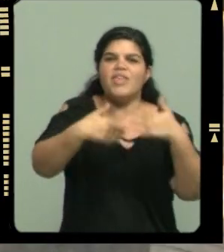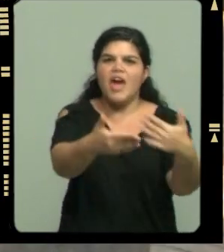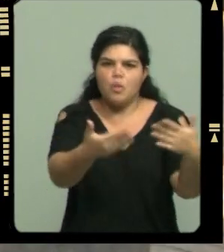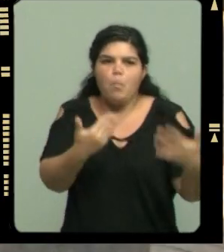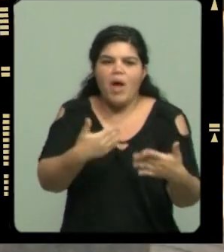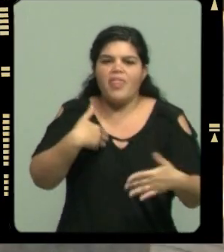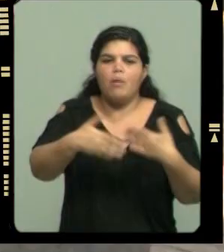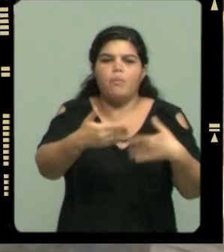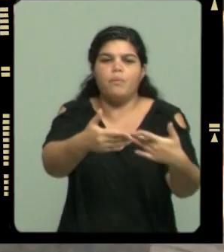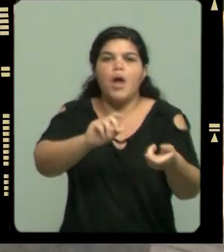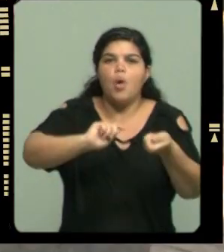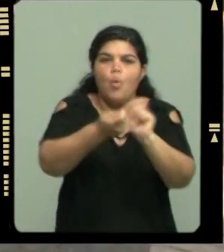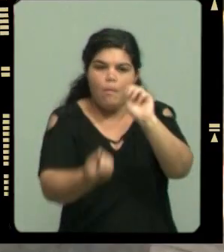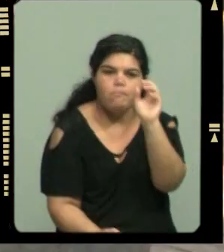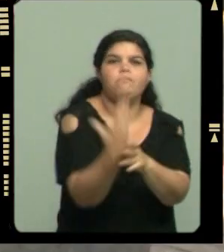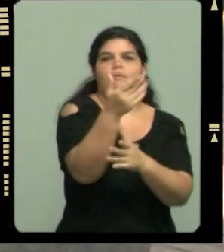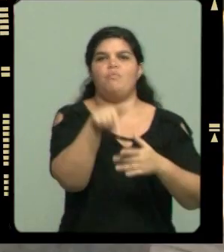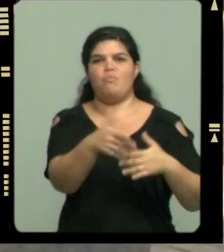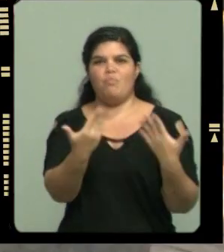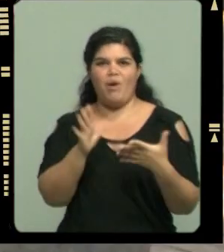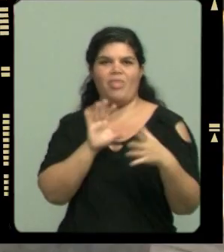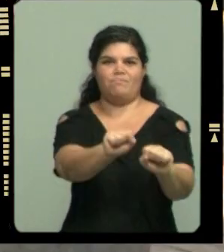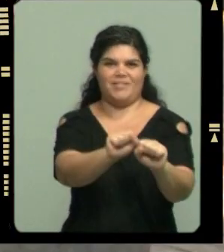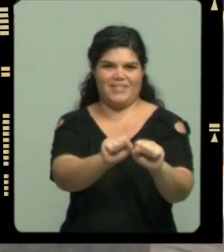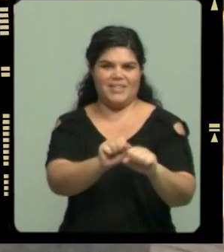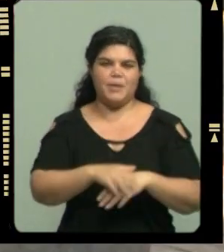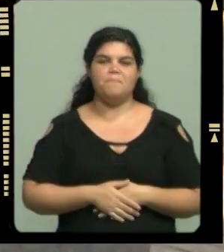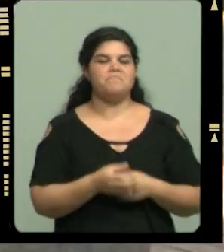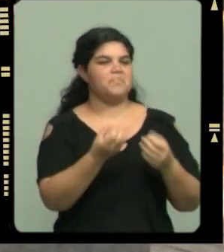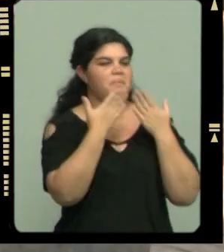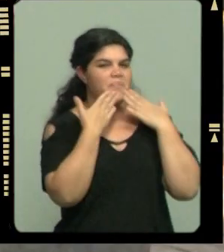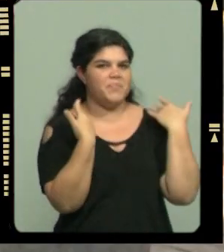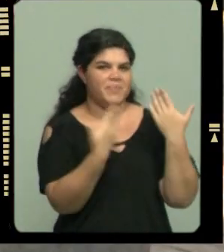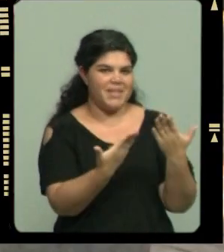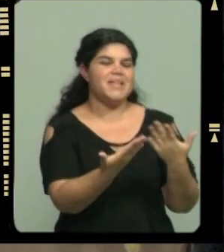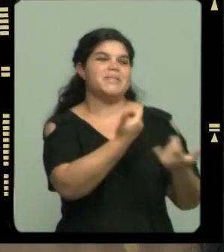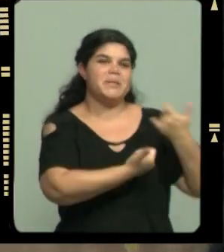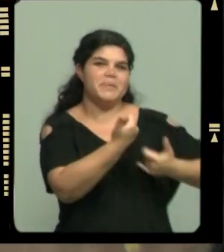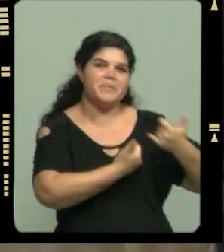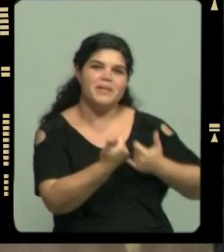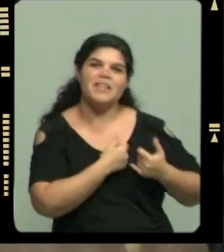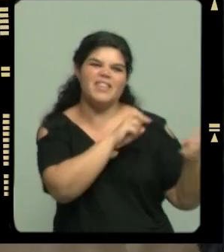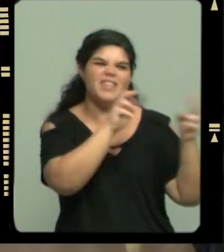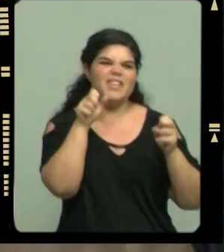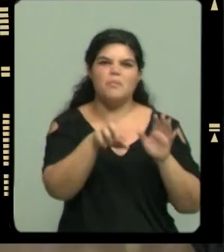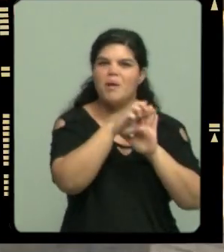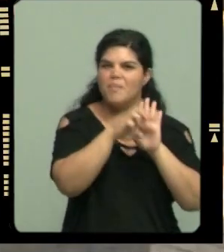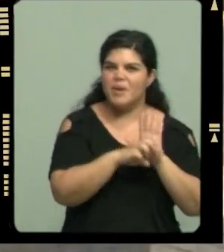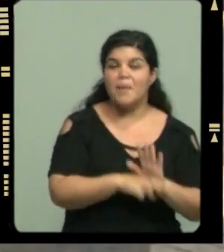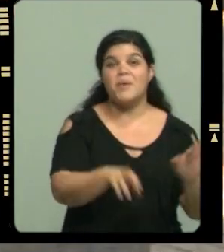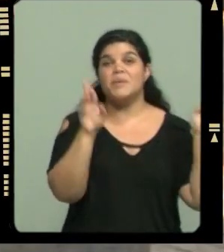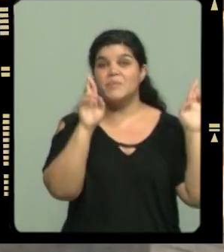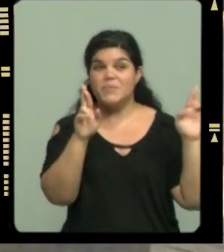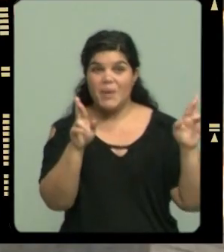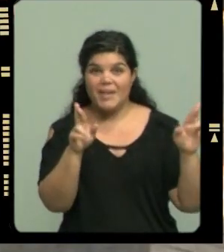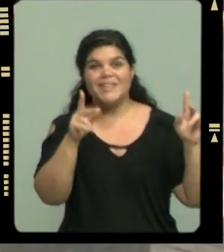para quedarse y transformarse en innovación. Qué bueno, qué bueno. Lali, muchísimas gracias por este ratito, que nos han dado para conocer de qué se trata